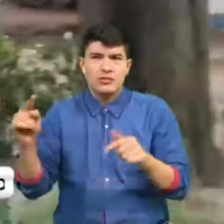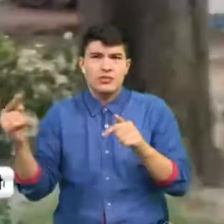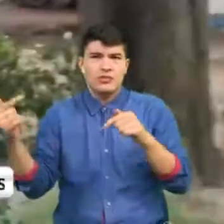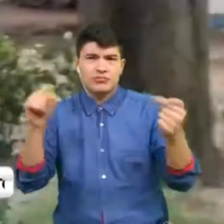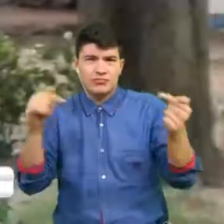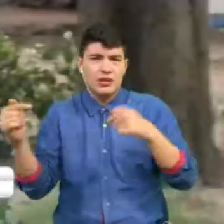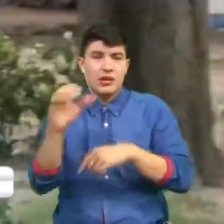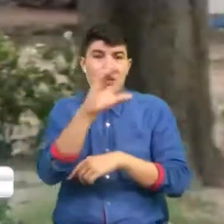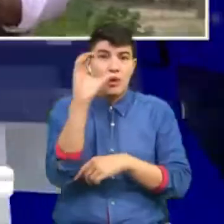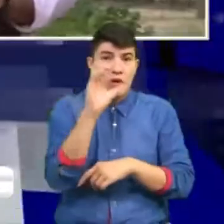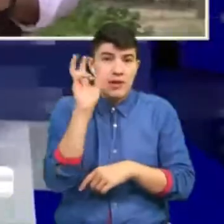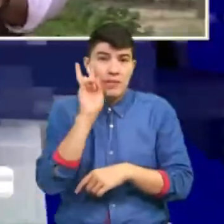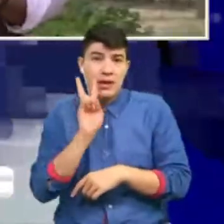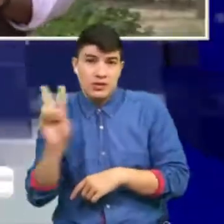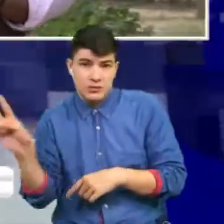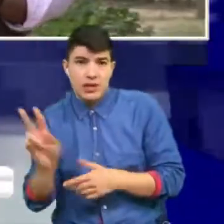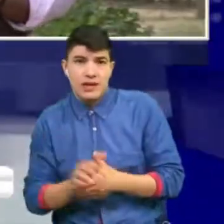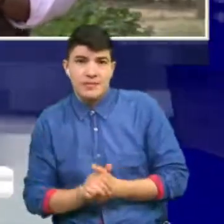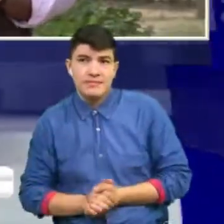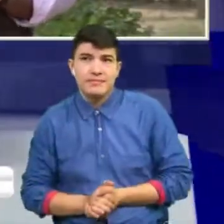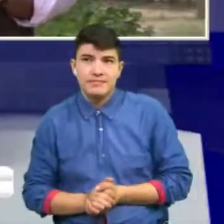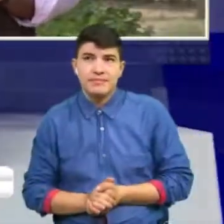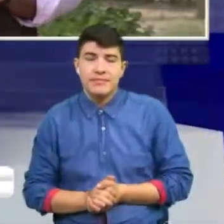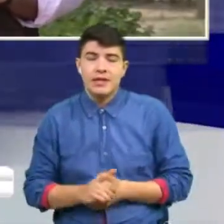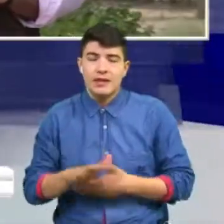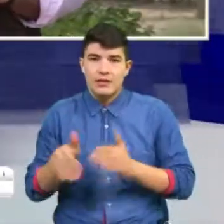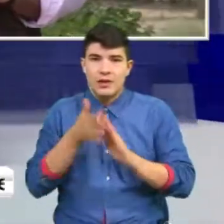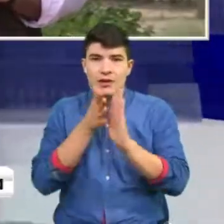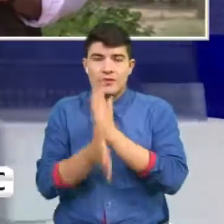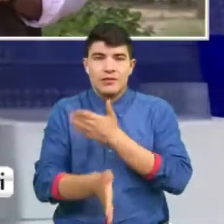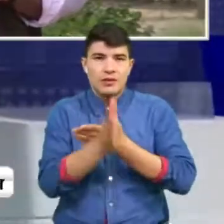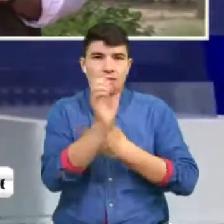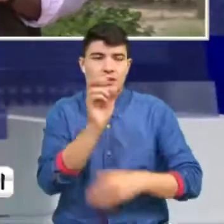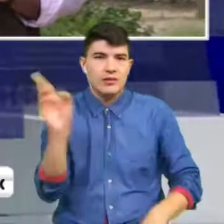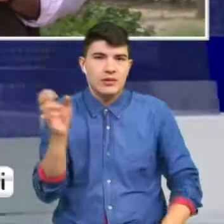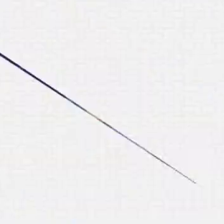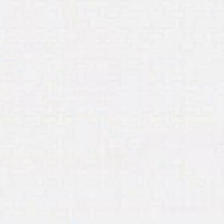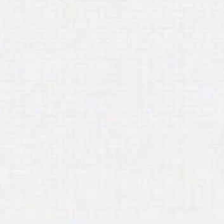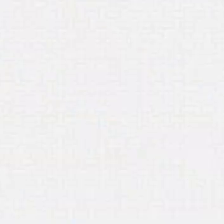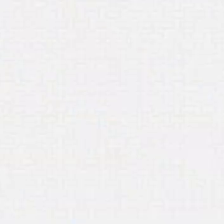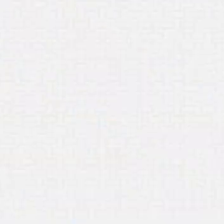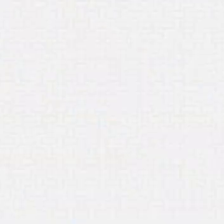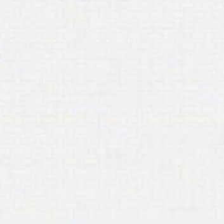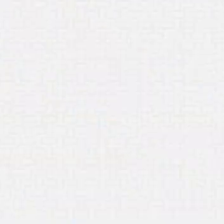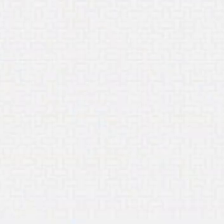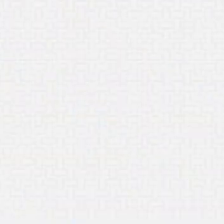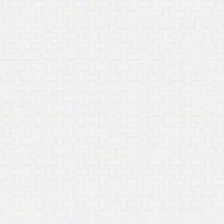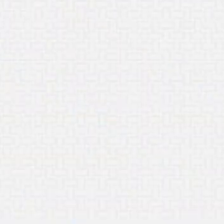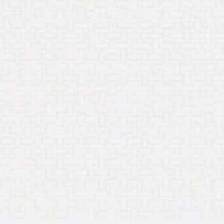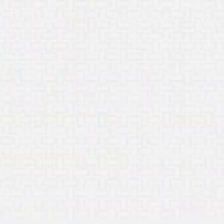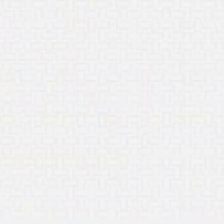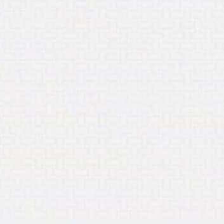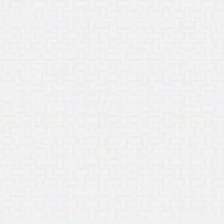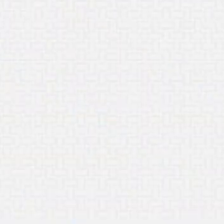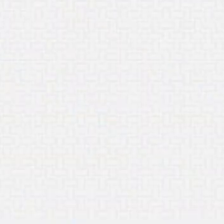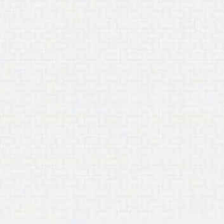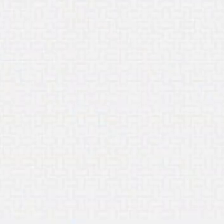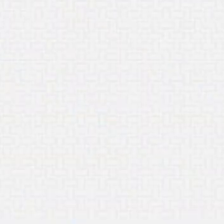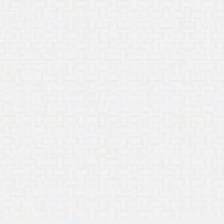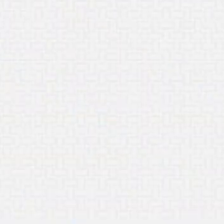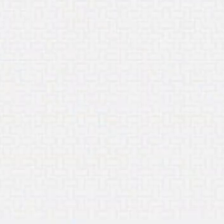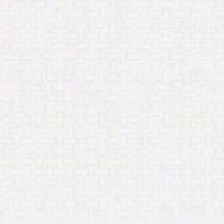y Venezuela. Compañeros, hasta aquí toda la información. Sigan ustedes con más Oriente Noticias. Muy buenas tardes. Canaltro.com